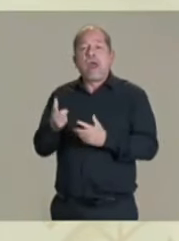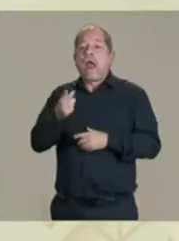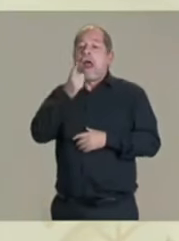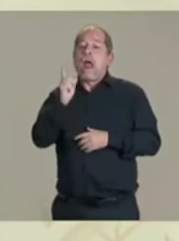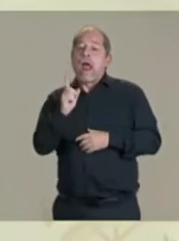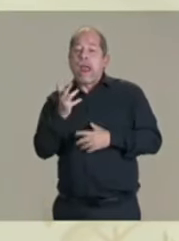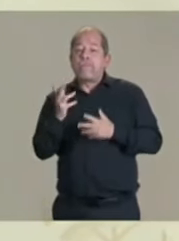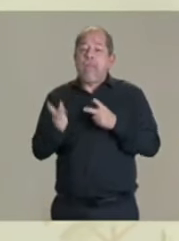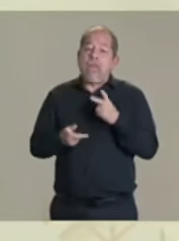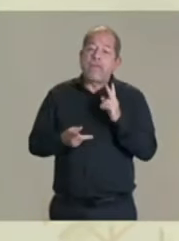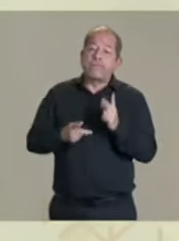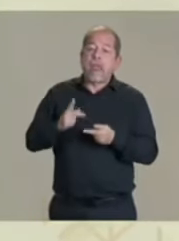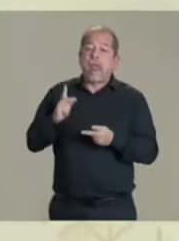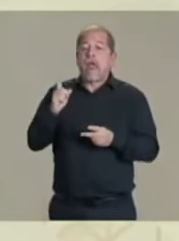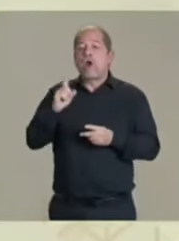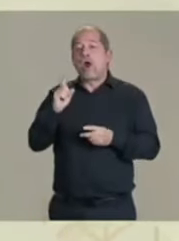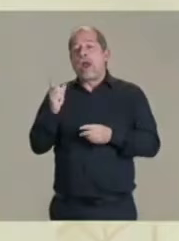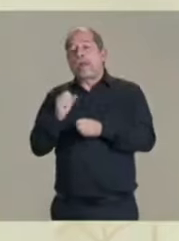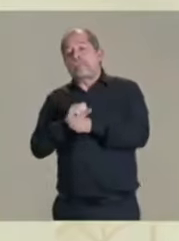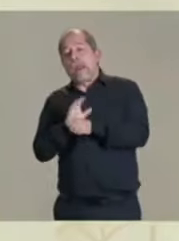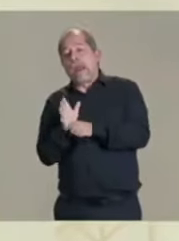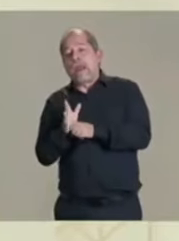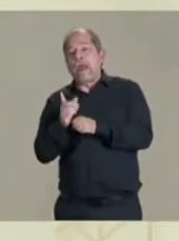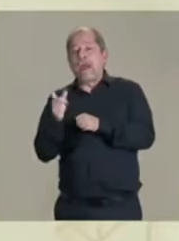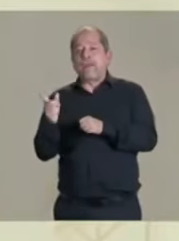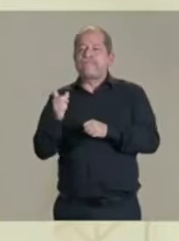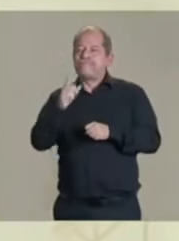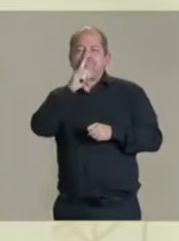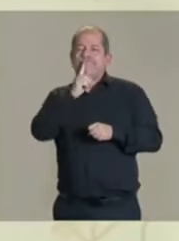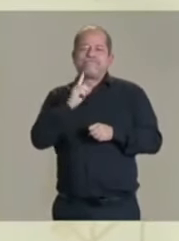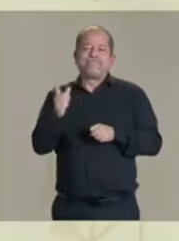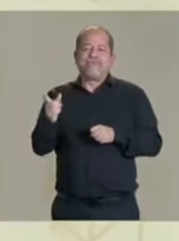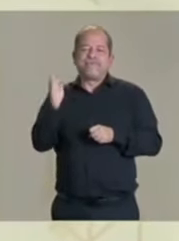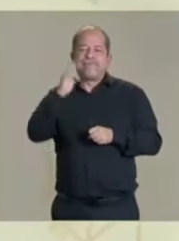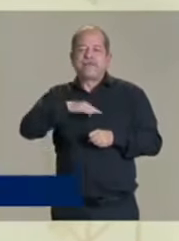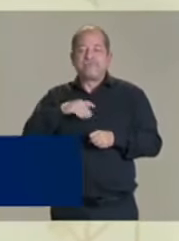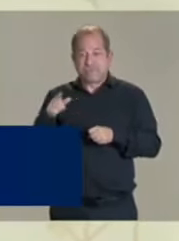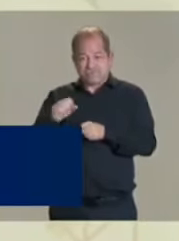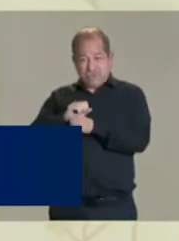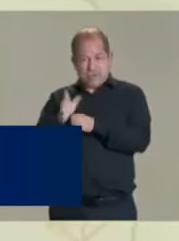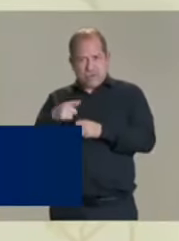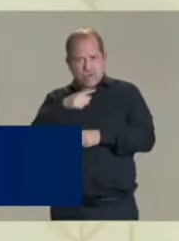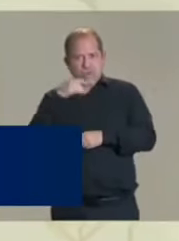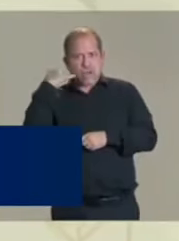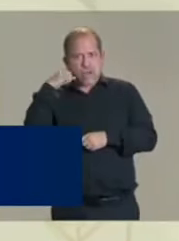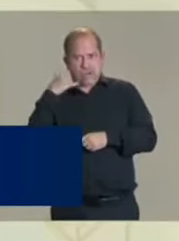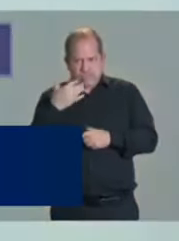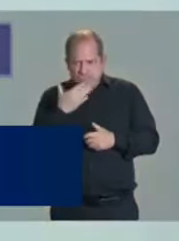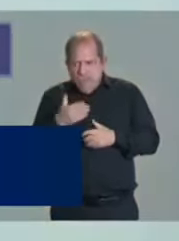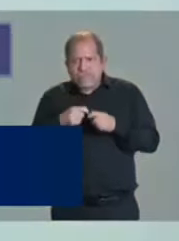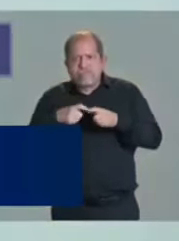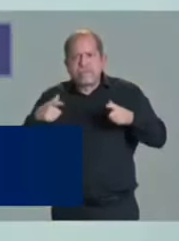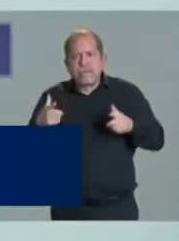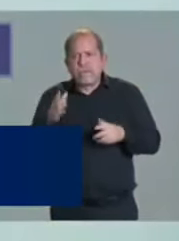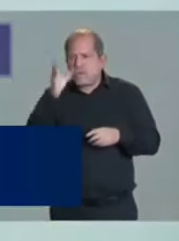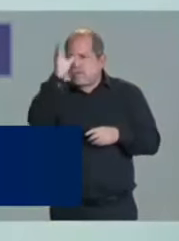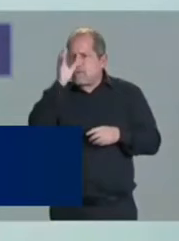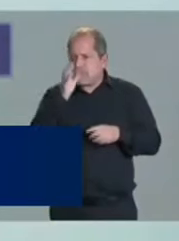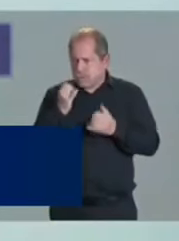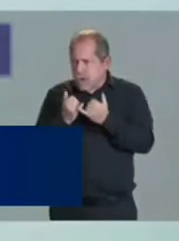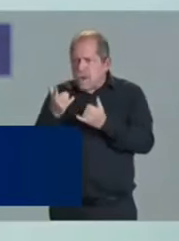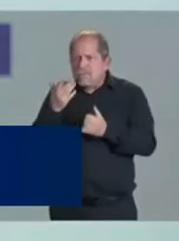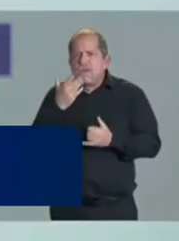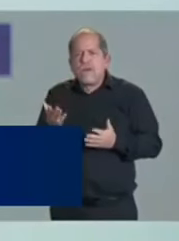la única que tengo resultados. Yo goberné en la Ciudad de México y bajamos los índices de inseguridad